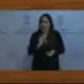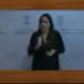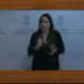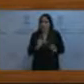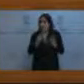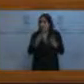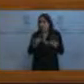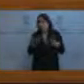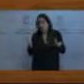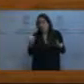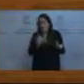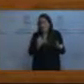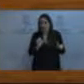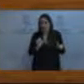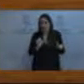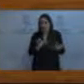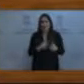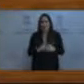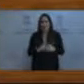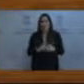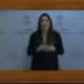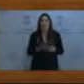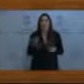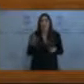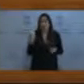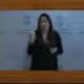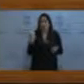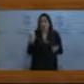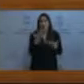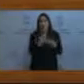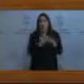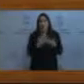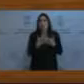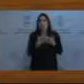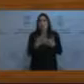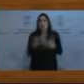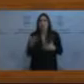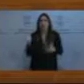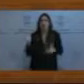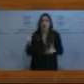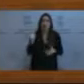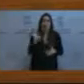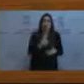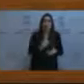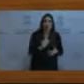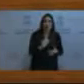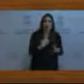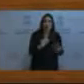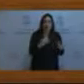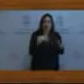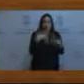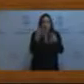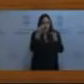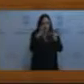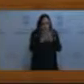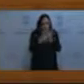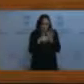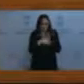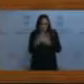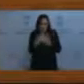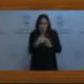en Europa, y precisamente un reciente estudio europeo, que no voy a pasar a detallar,